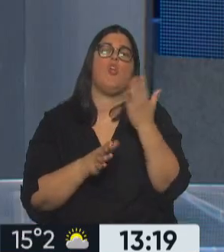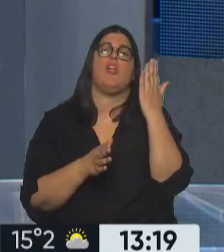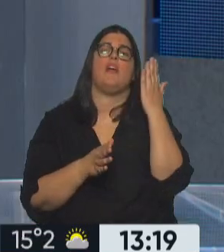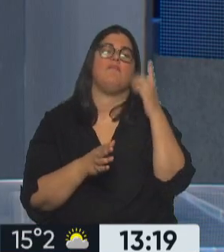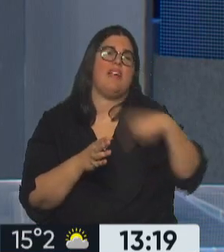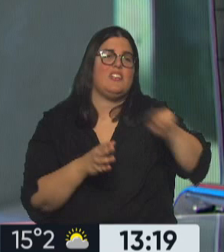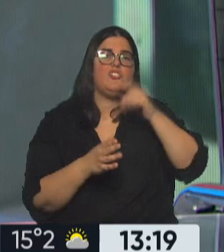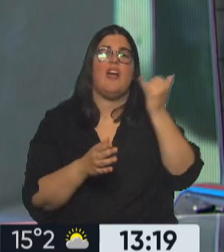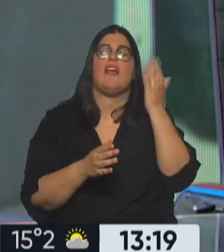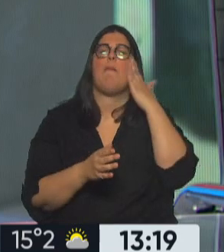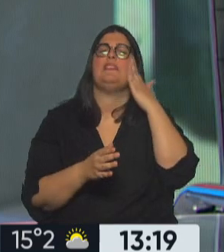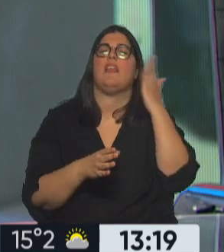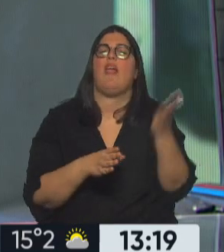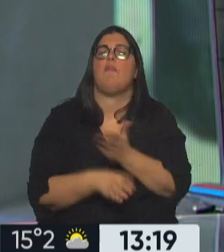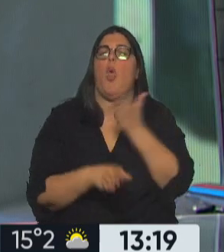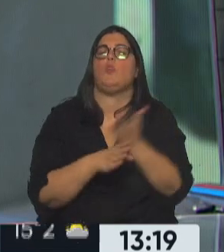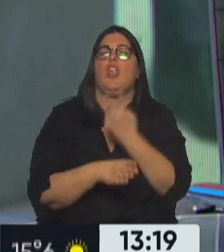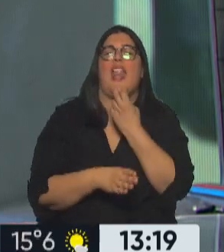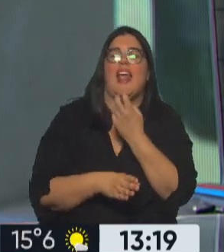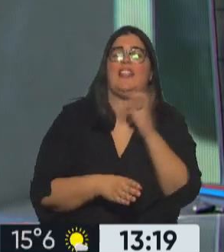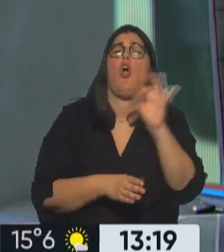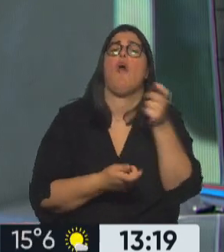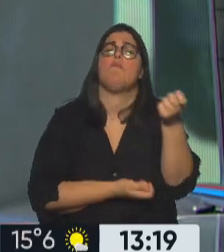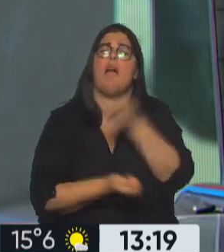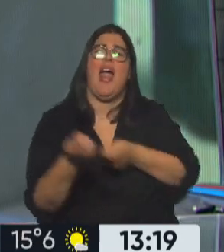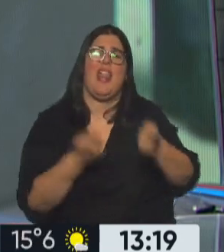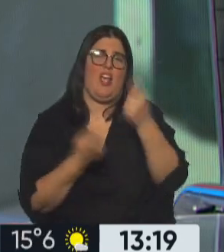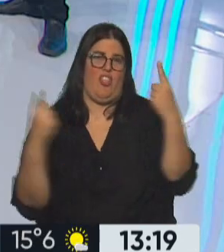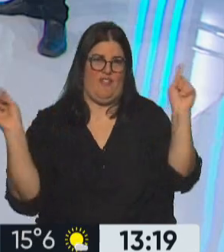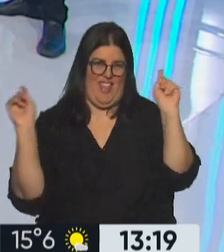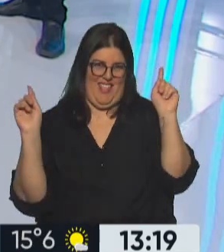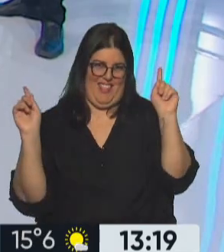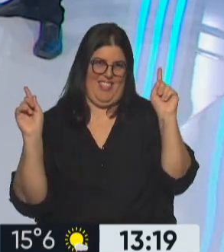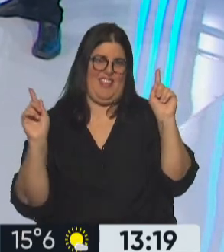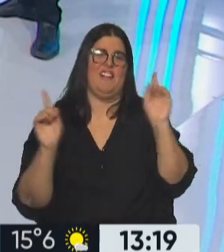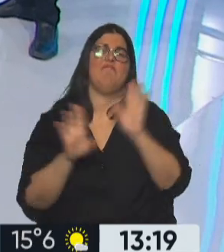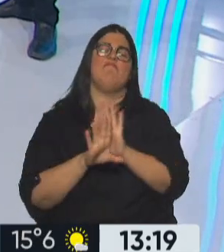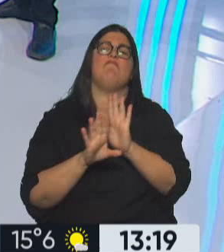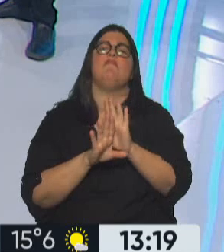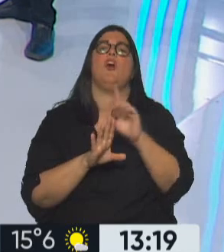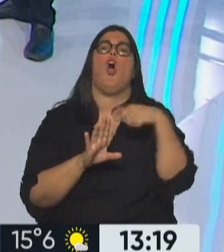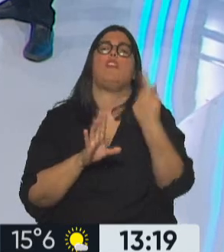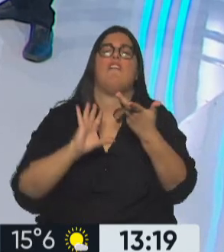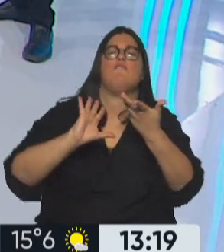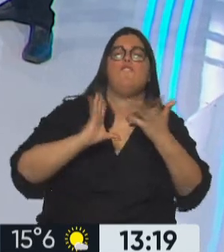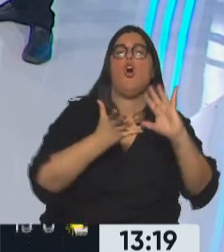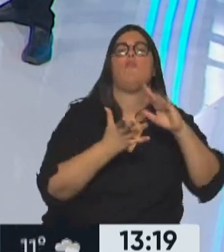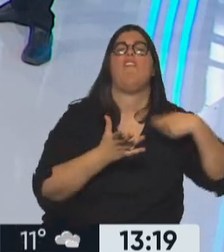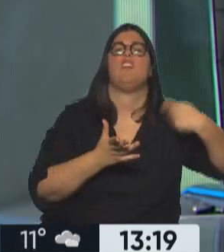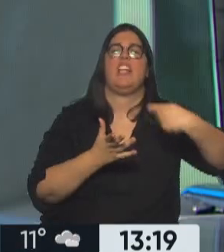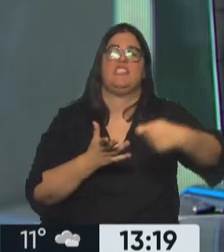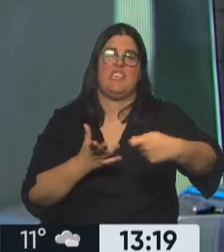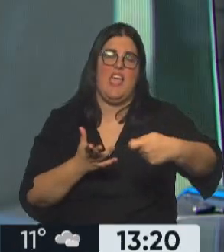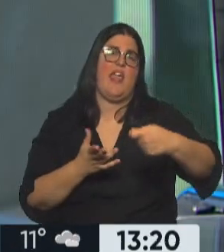energética y de manejo o de por lo menos regulación de ese mercado diferente, unas plazas financieras alternativas como podríamos leer